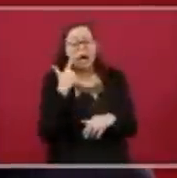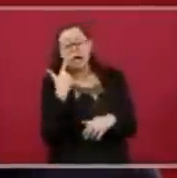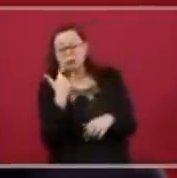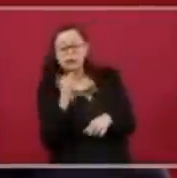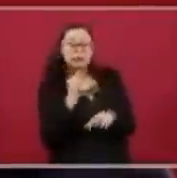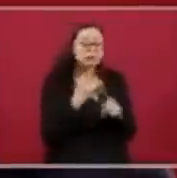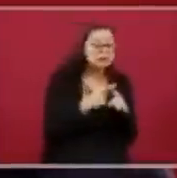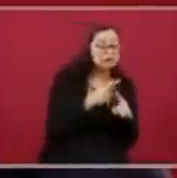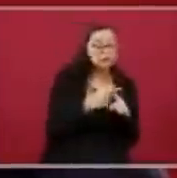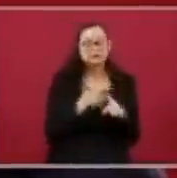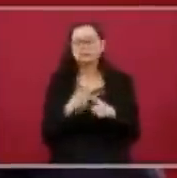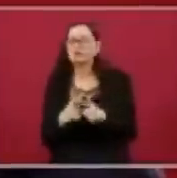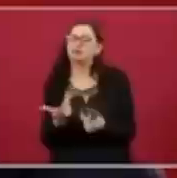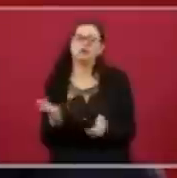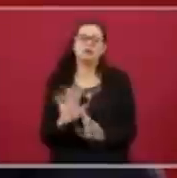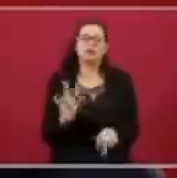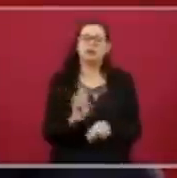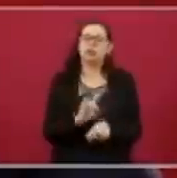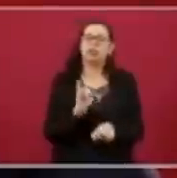sería lo mismo.